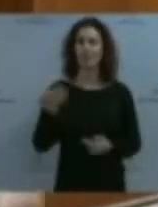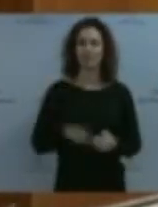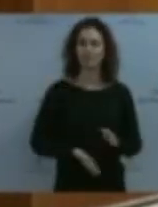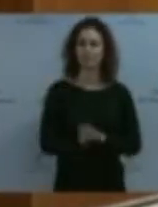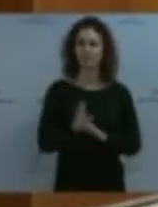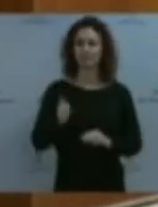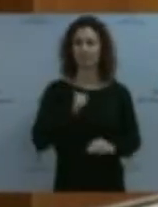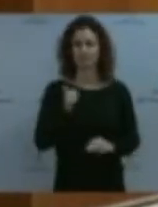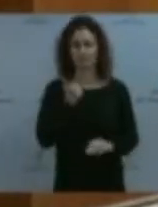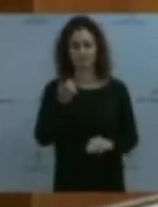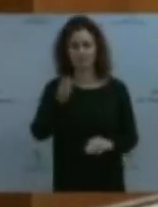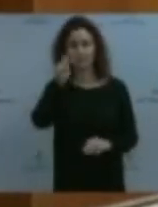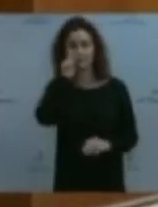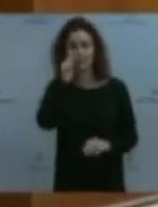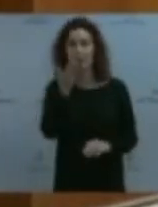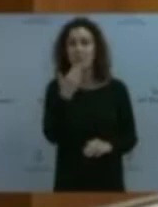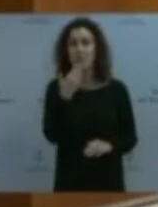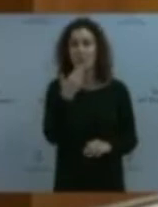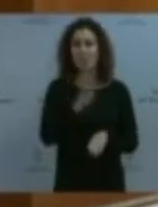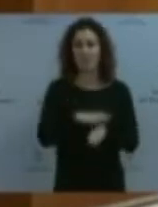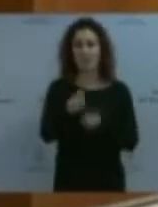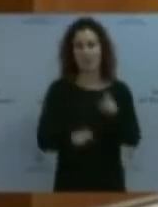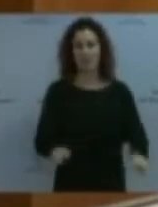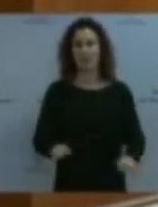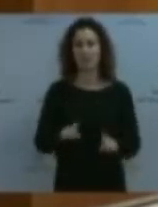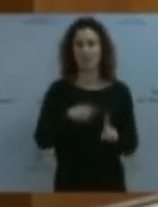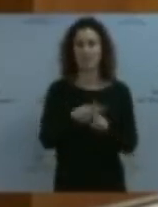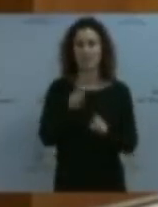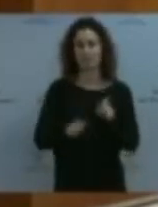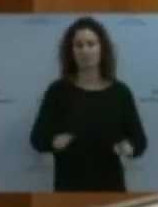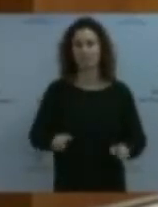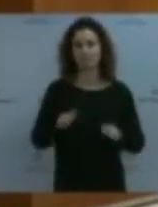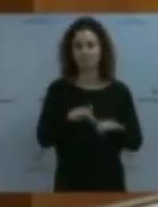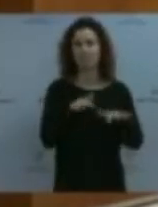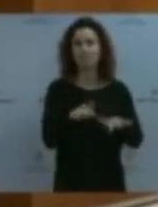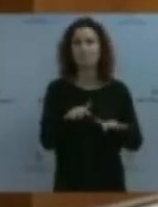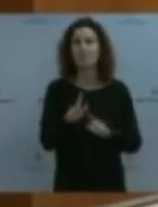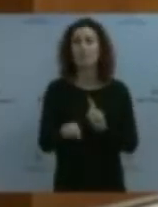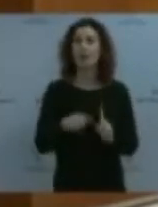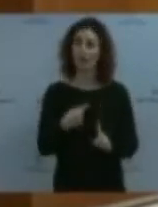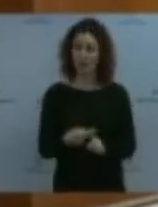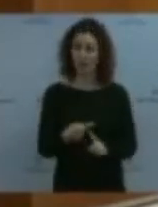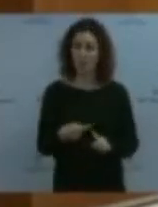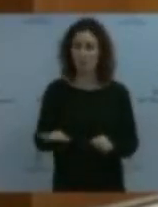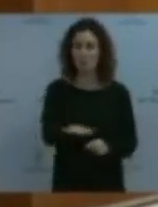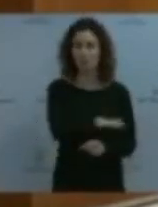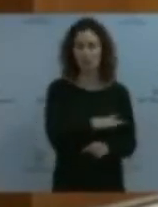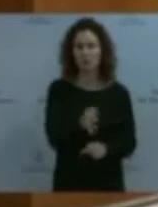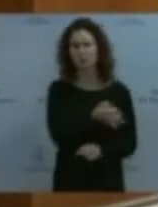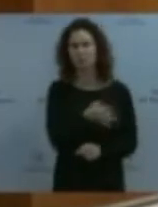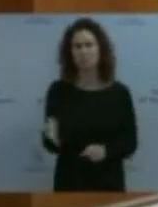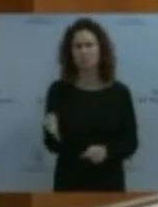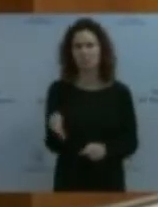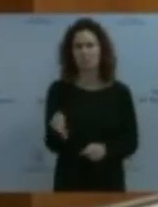la ciudadanía y para los visitantes. Pero además, por ubicación idónea, las excelentes comunicaciones y